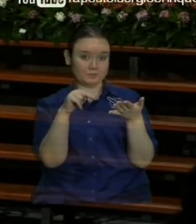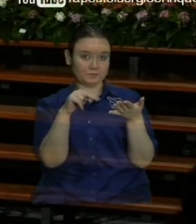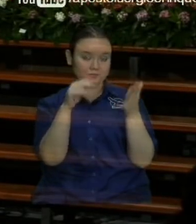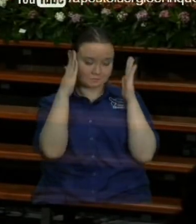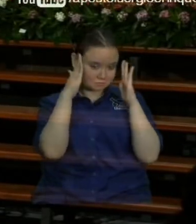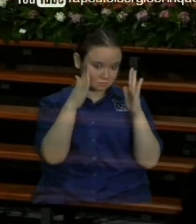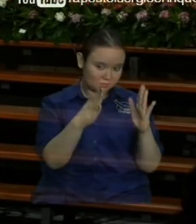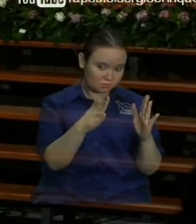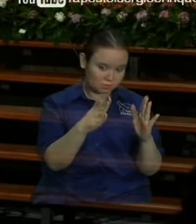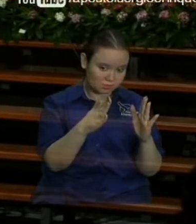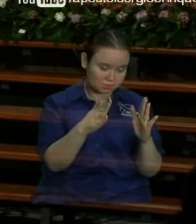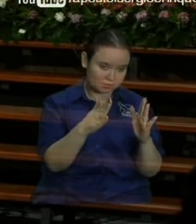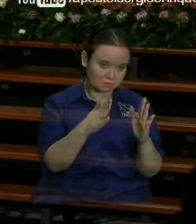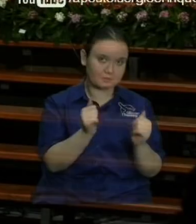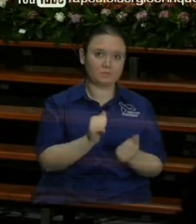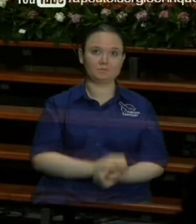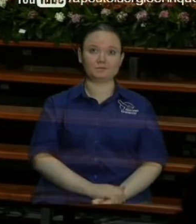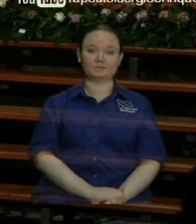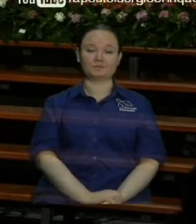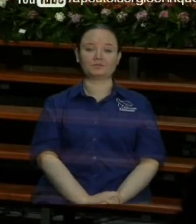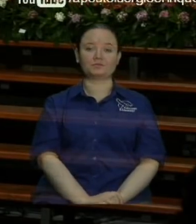así, con los ojitos.